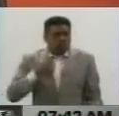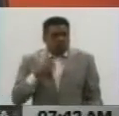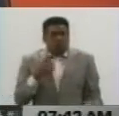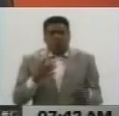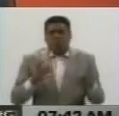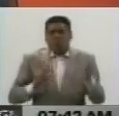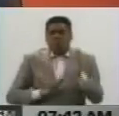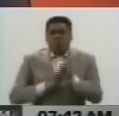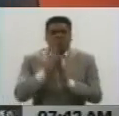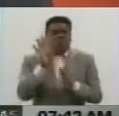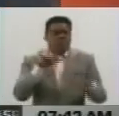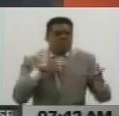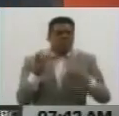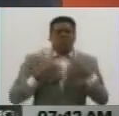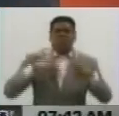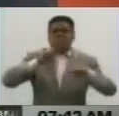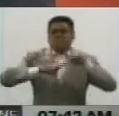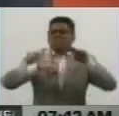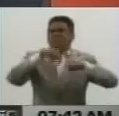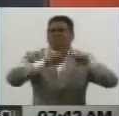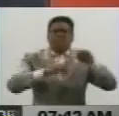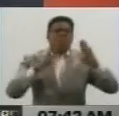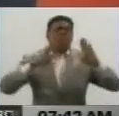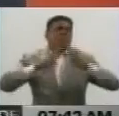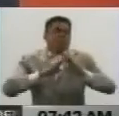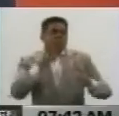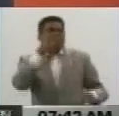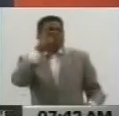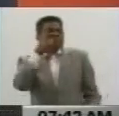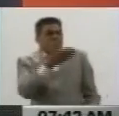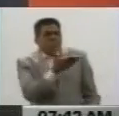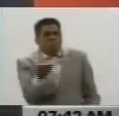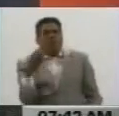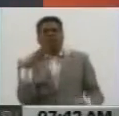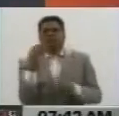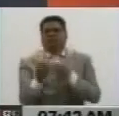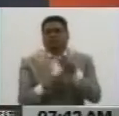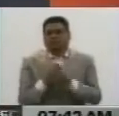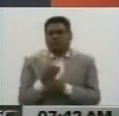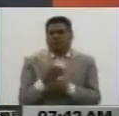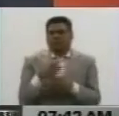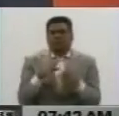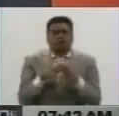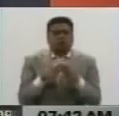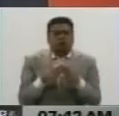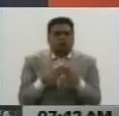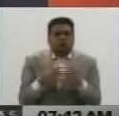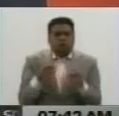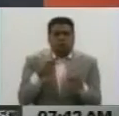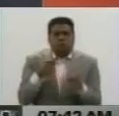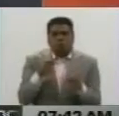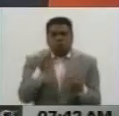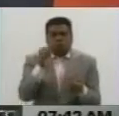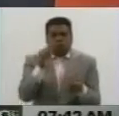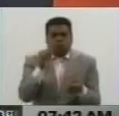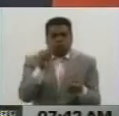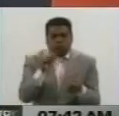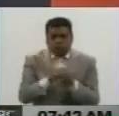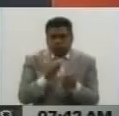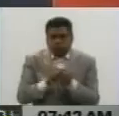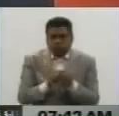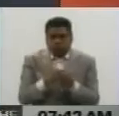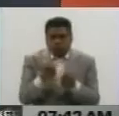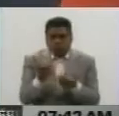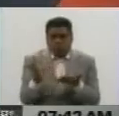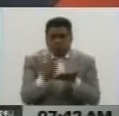actividades, construir nuestras viviendas para el pueblo, obtener el hierro para poder forjar los aceros, todo el cuanto